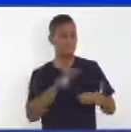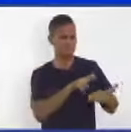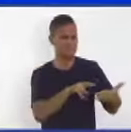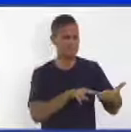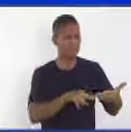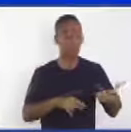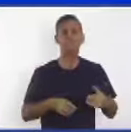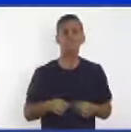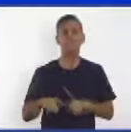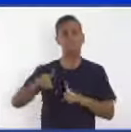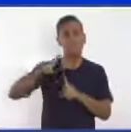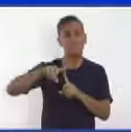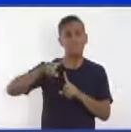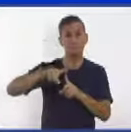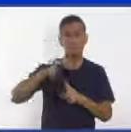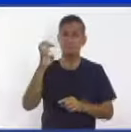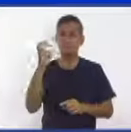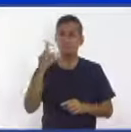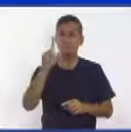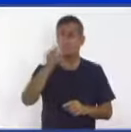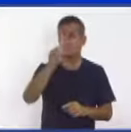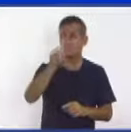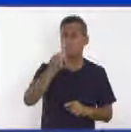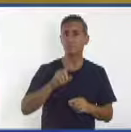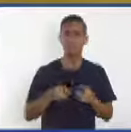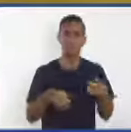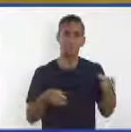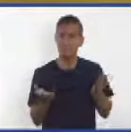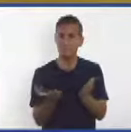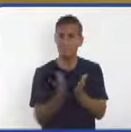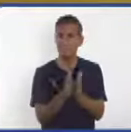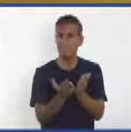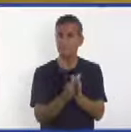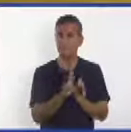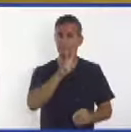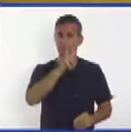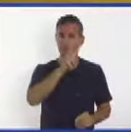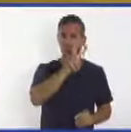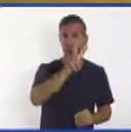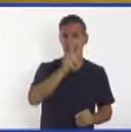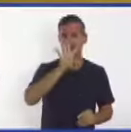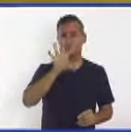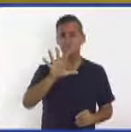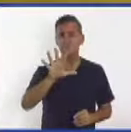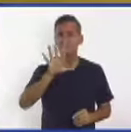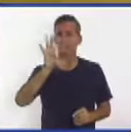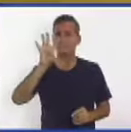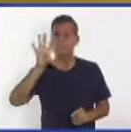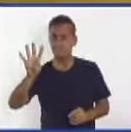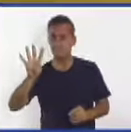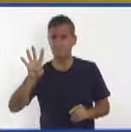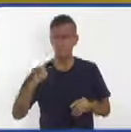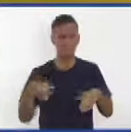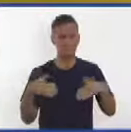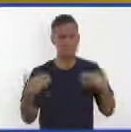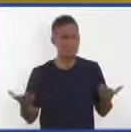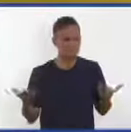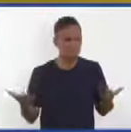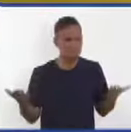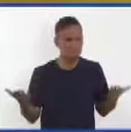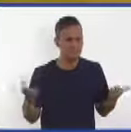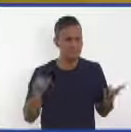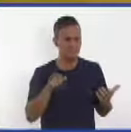254 y que les pide esa actividad pues una forma muy importante de resumir resumir